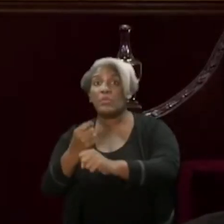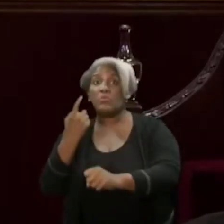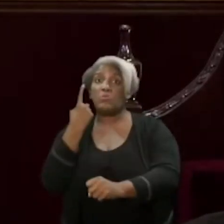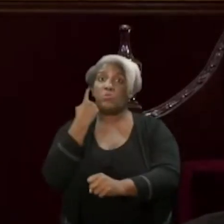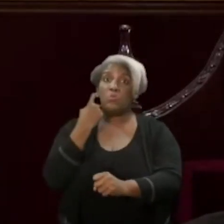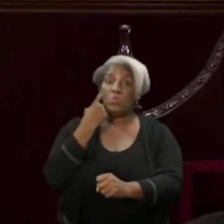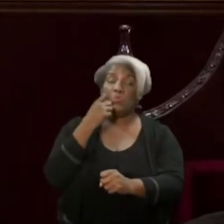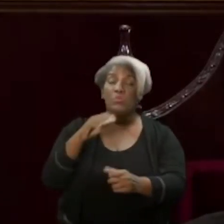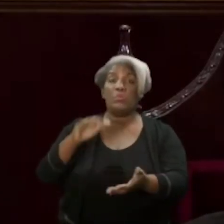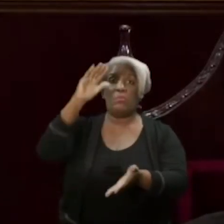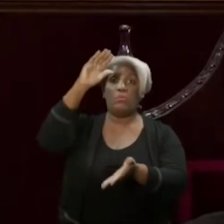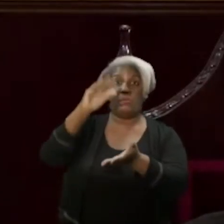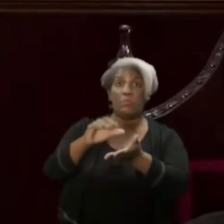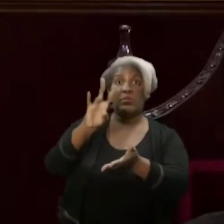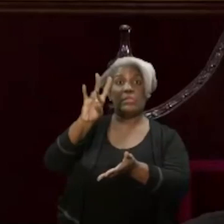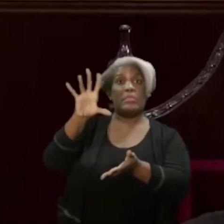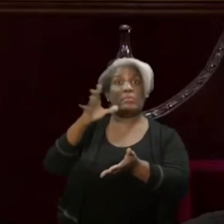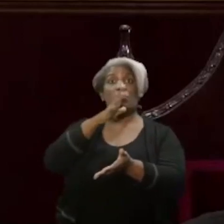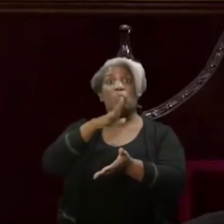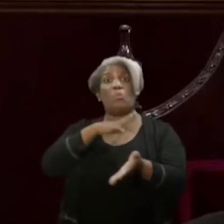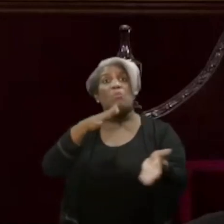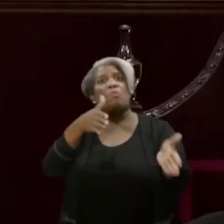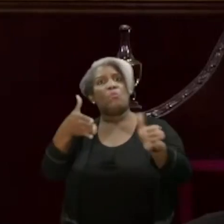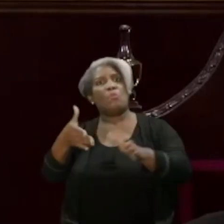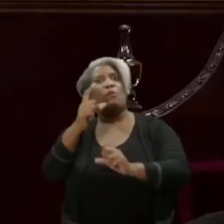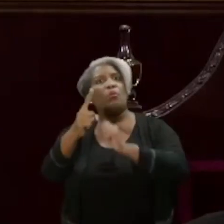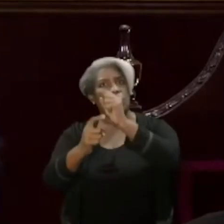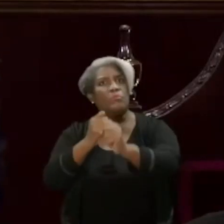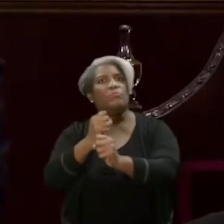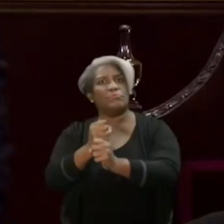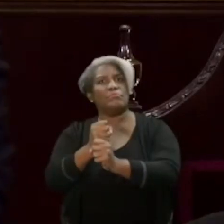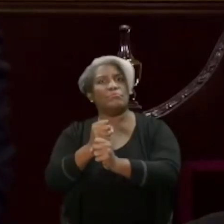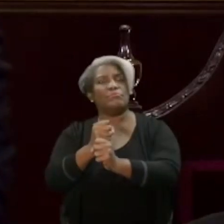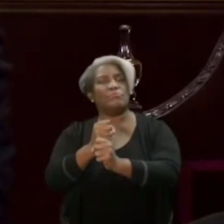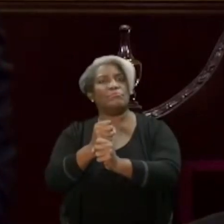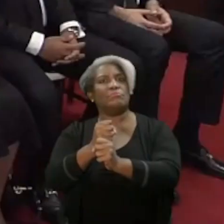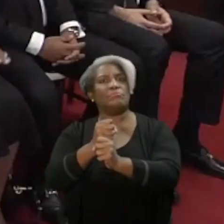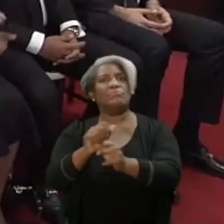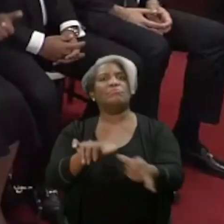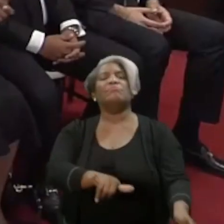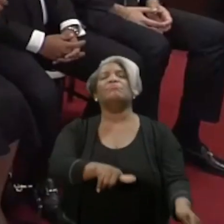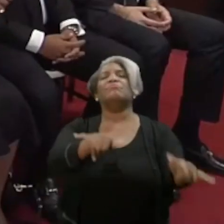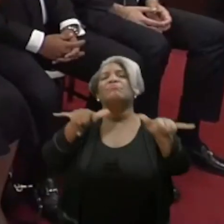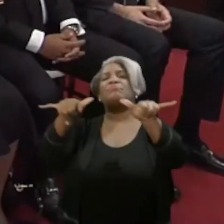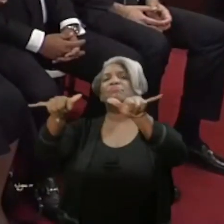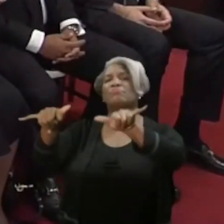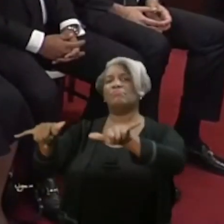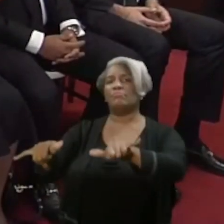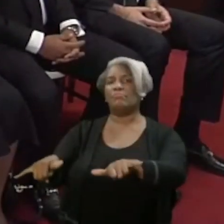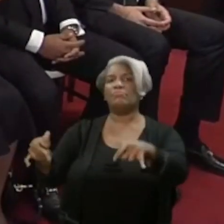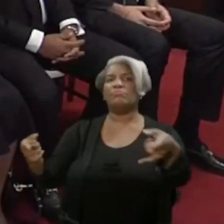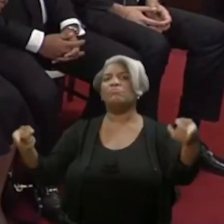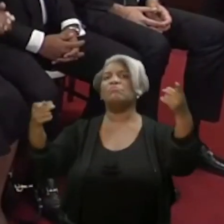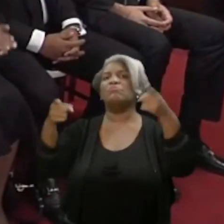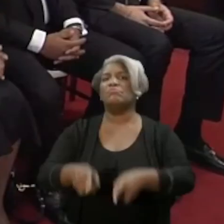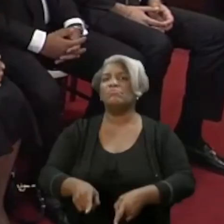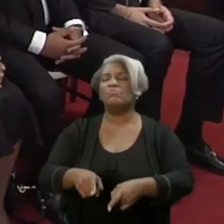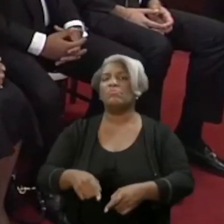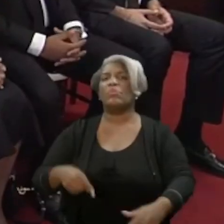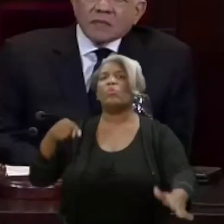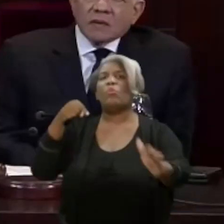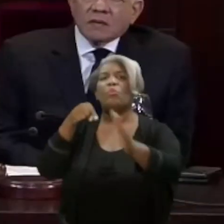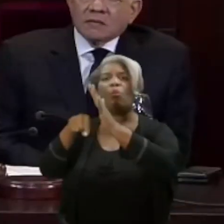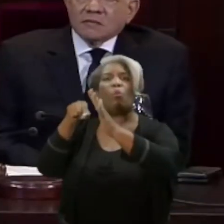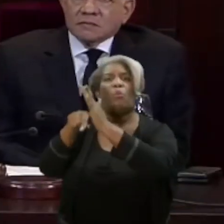disminución de un 22%. Lo mismo, ha ocurrido con los homicidios